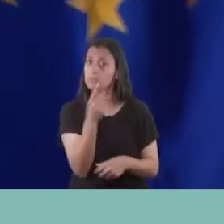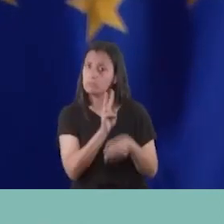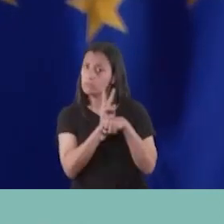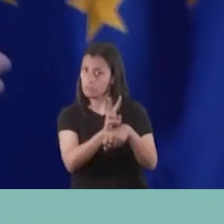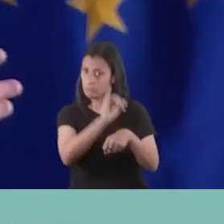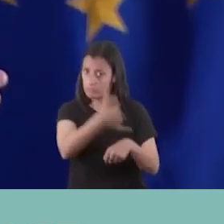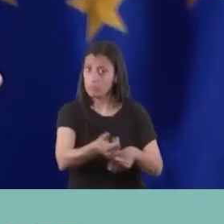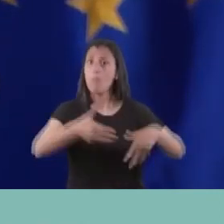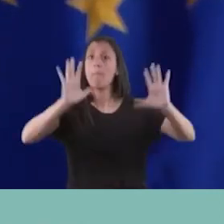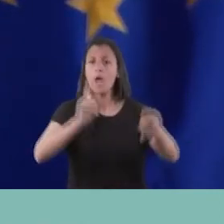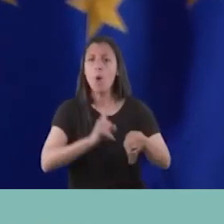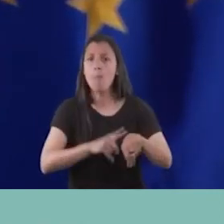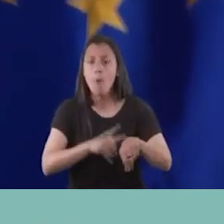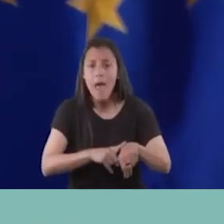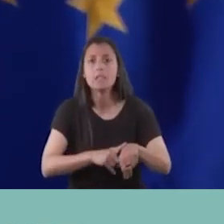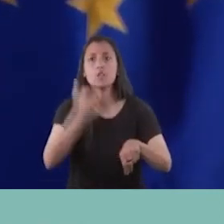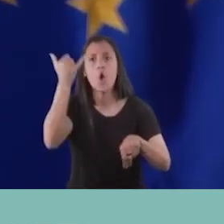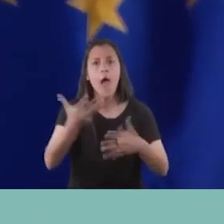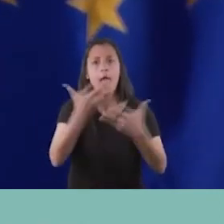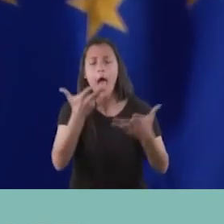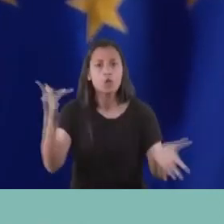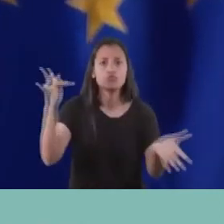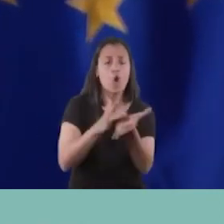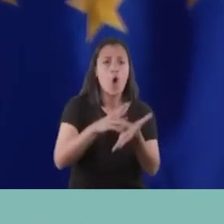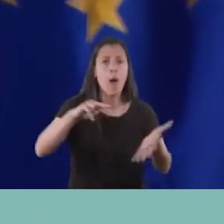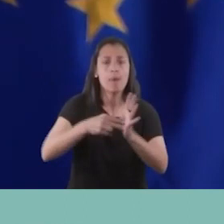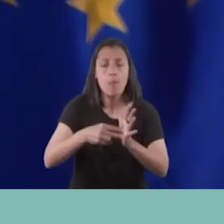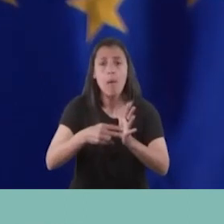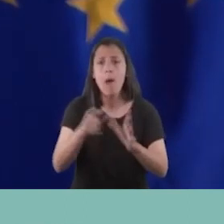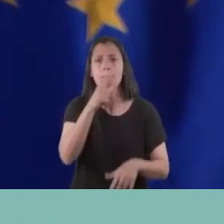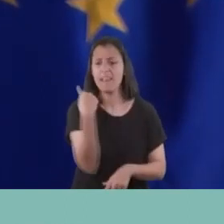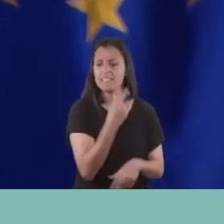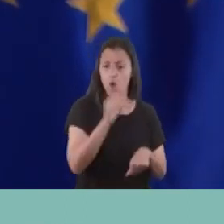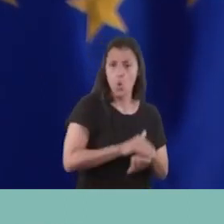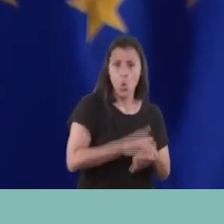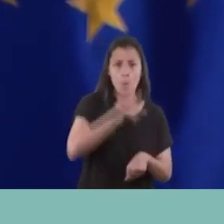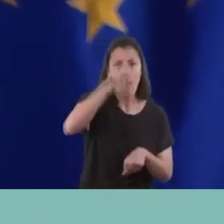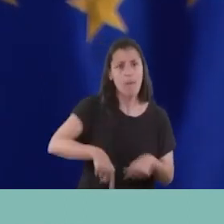Y sin embargo, a la hora de pagar, pagamos como si fuéramos los culpables.